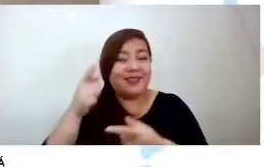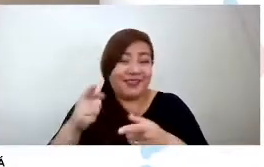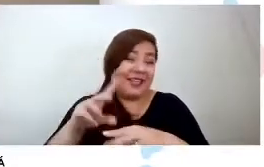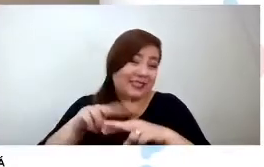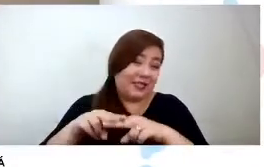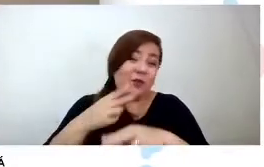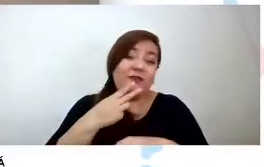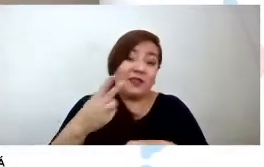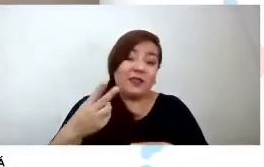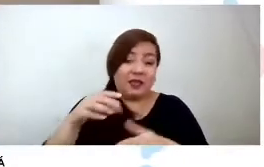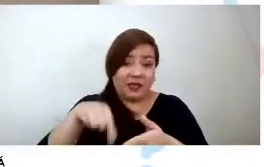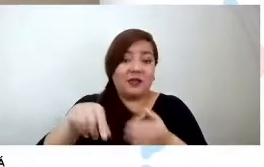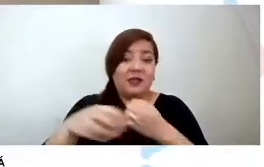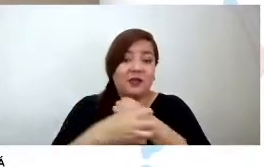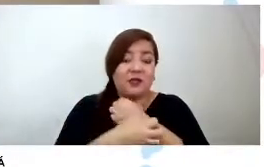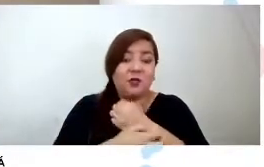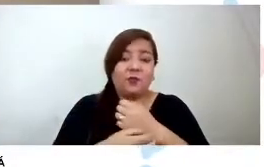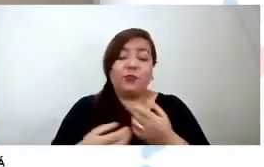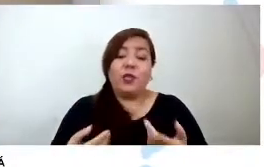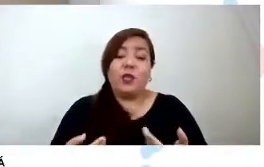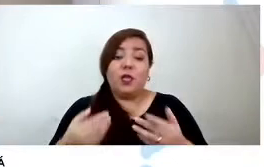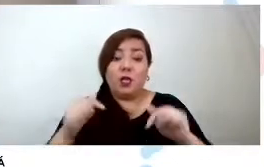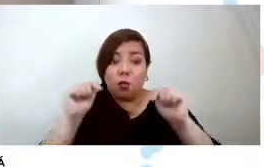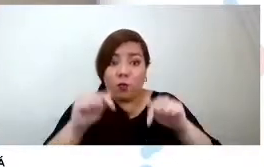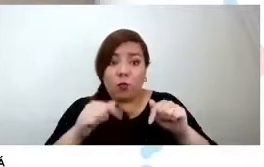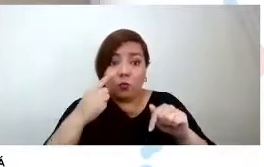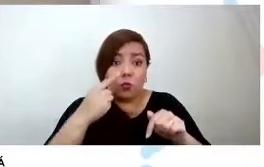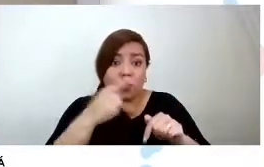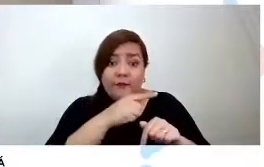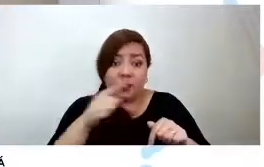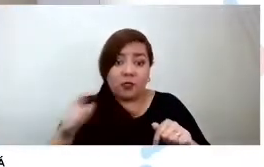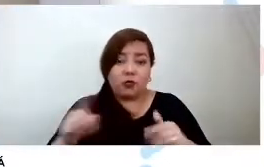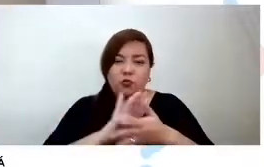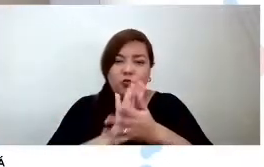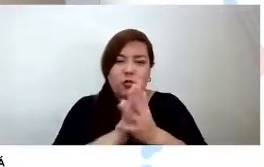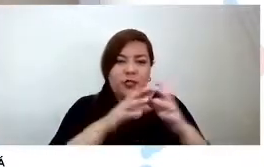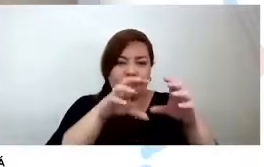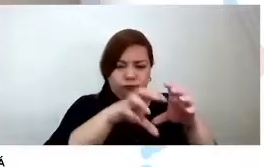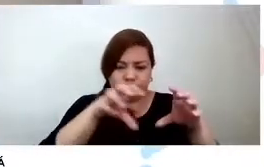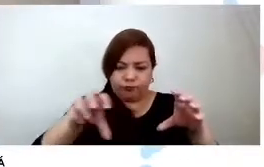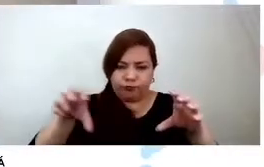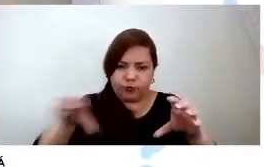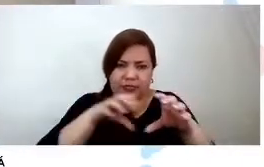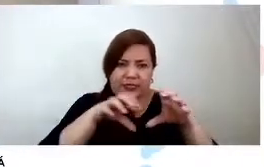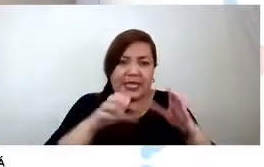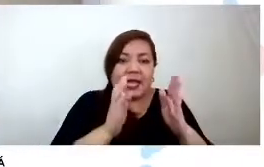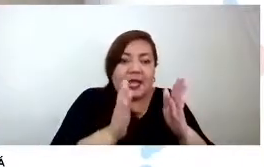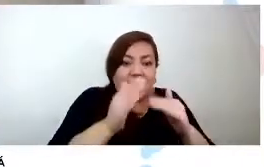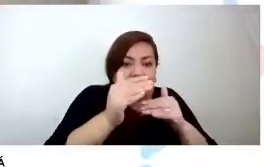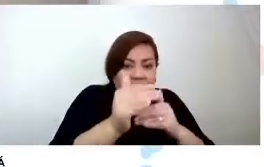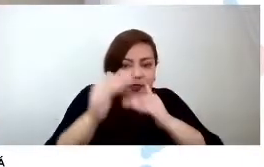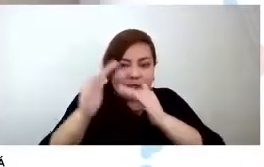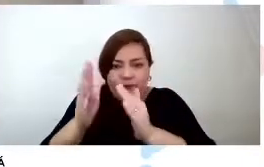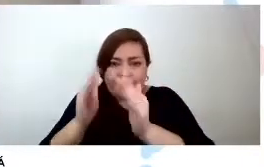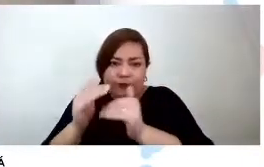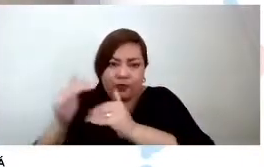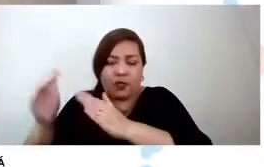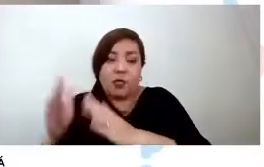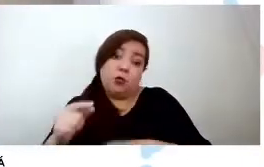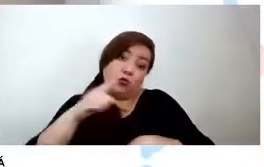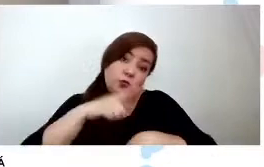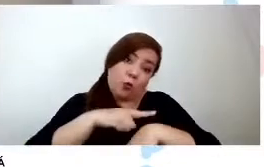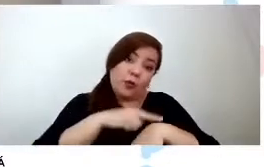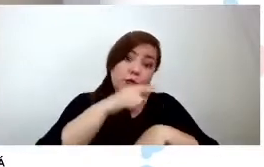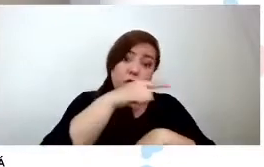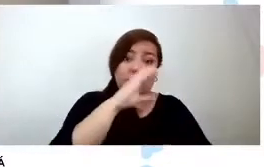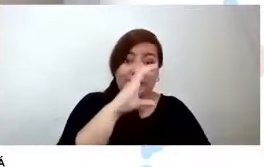Ahora, como ustedes ven, todas estas colecciones están en cajitas. En su momento Cecilia nos